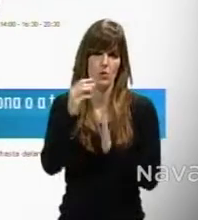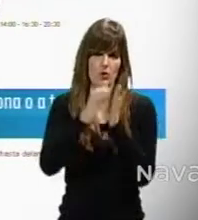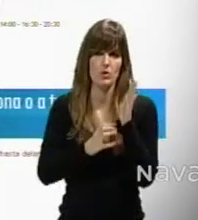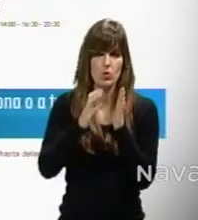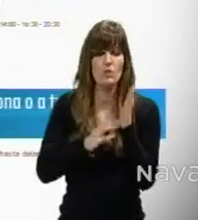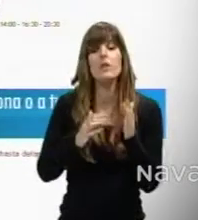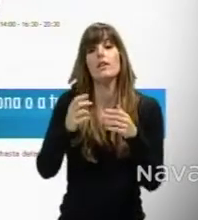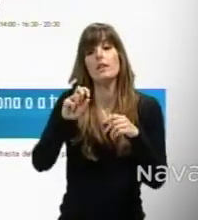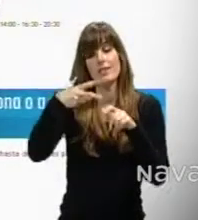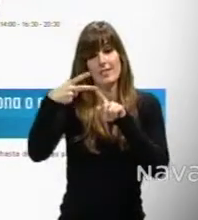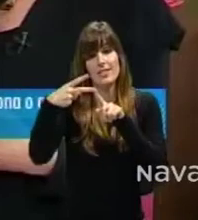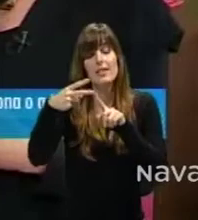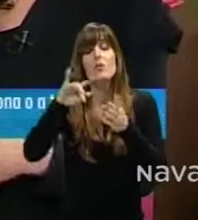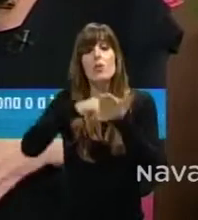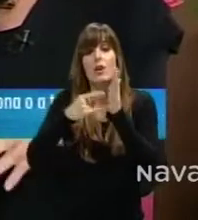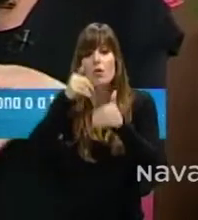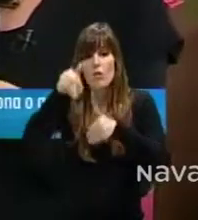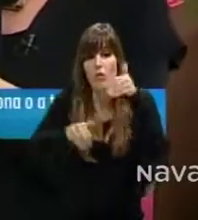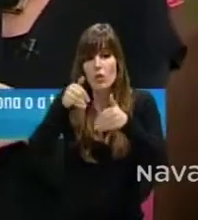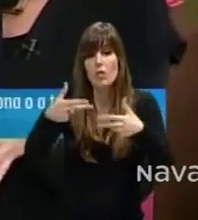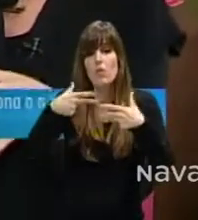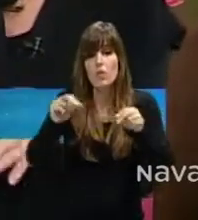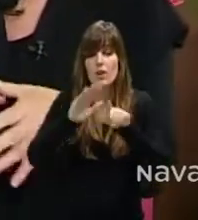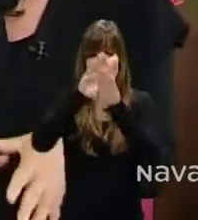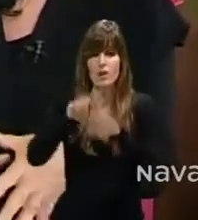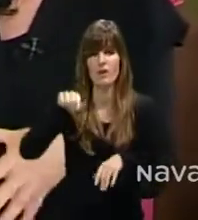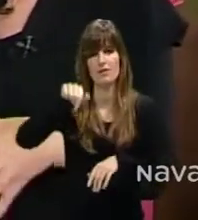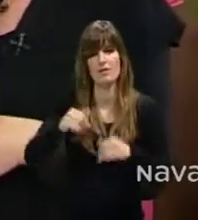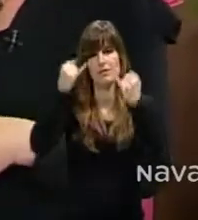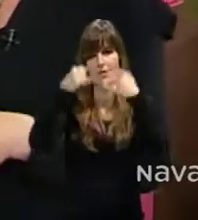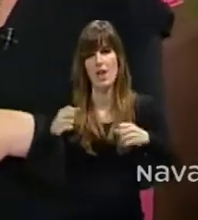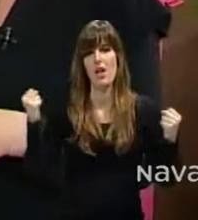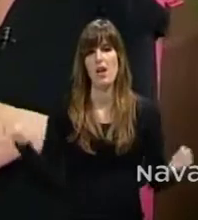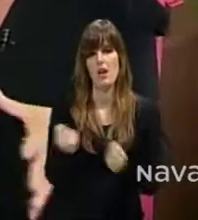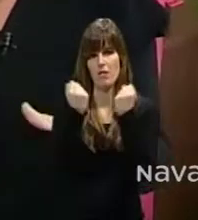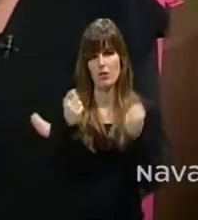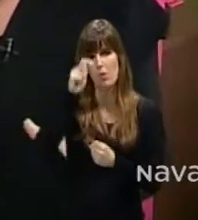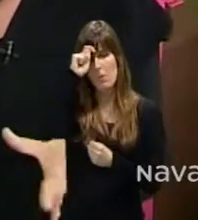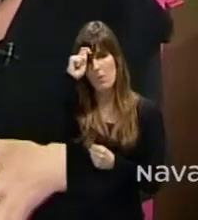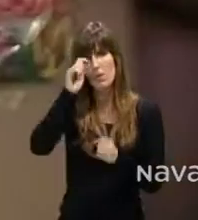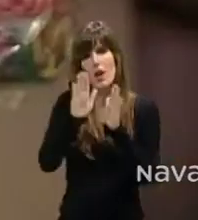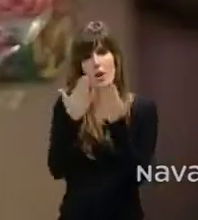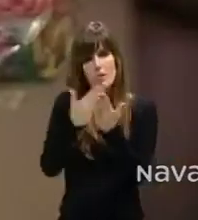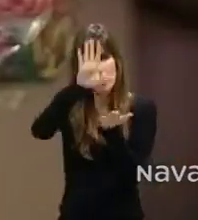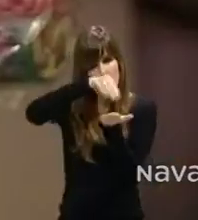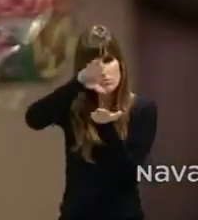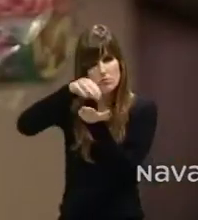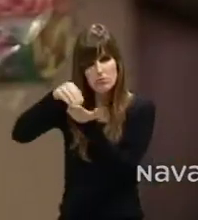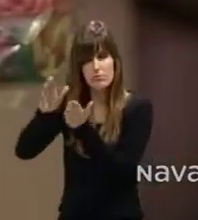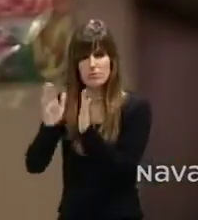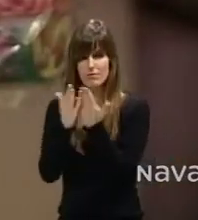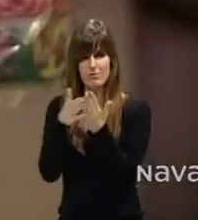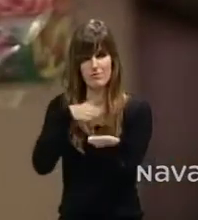Pamplona, si Dios quiere. La finalización del proyecto, sobre todo, es que todas esas recetas que han sido ganadoras van a ser publicadas en un libro. Siempre ha sido haber